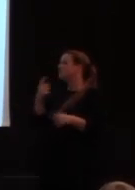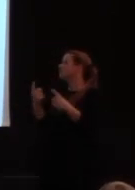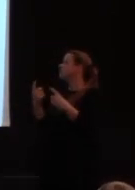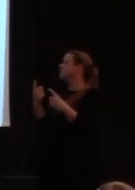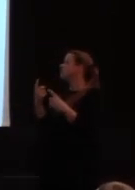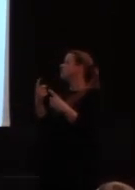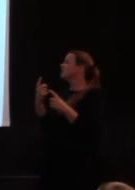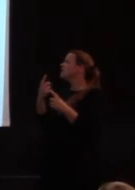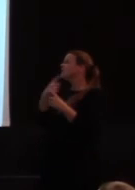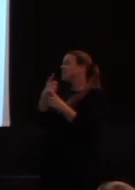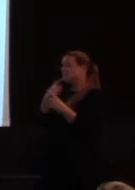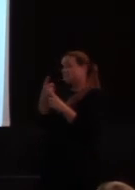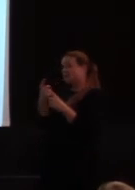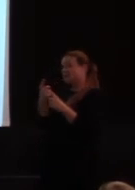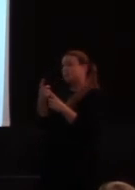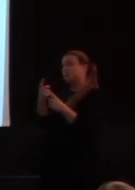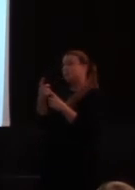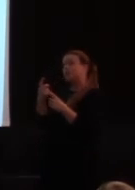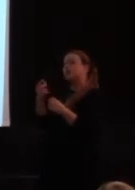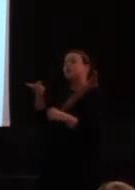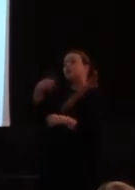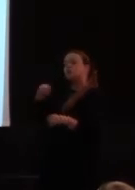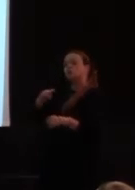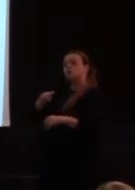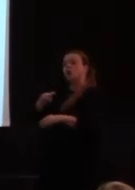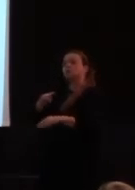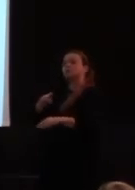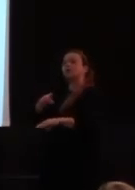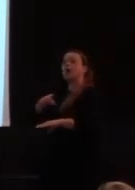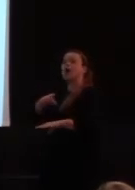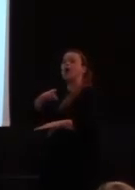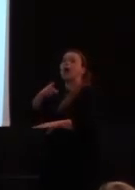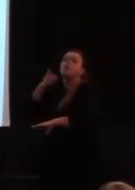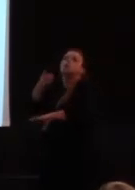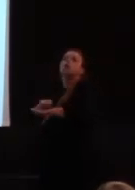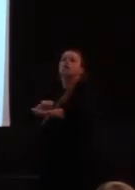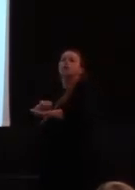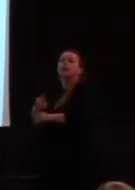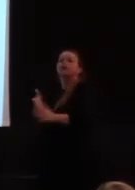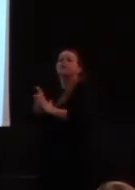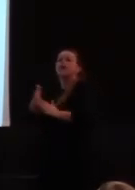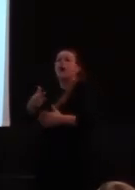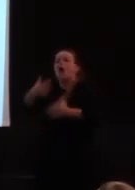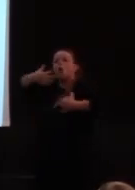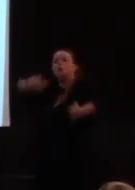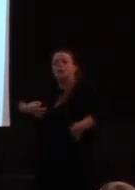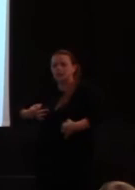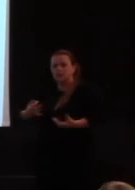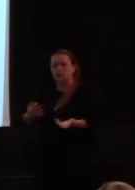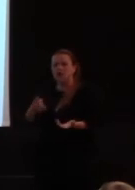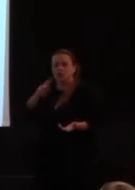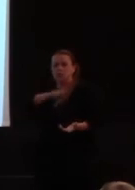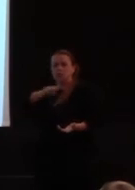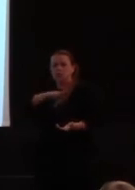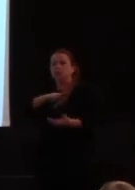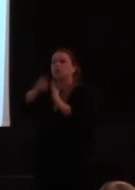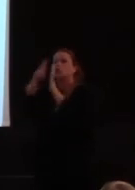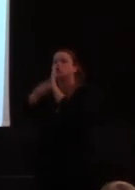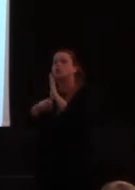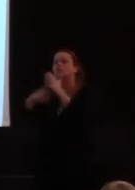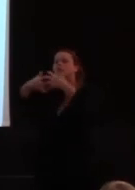dice, esta autoridad nuestra tiene que ser auténtica, moral, y las normas de funcionamiento deben